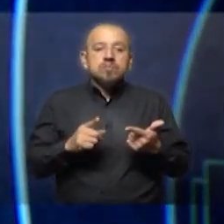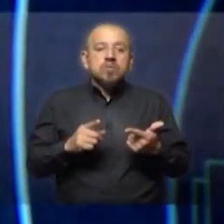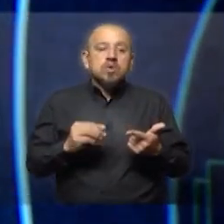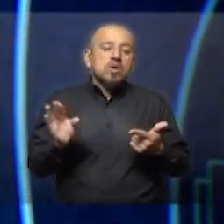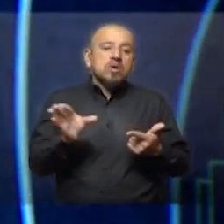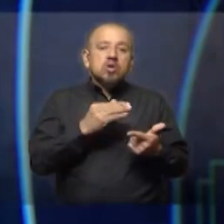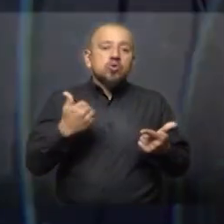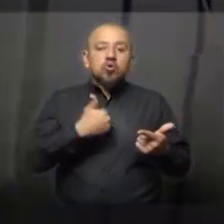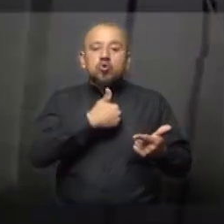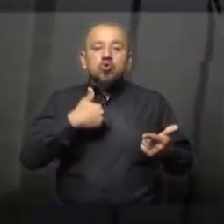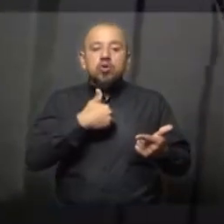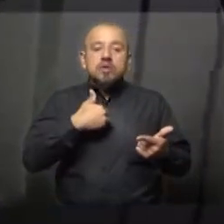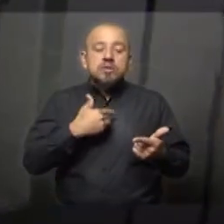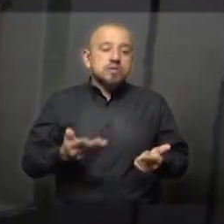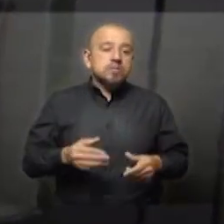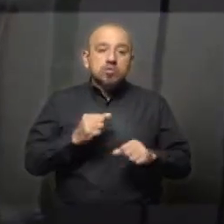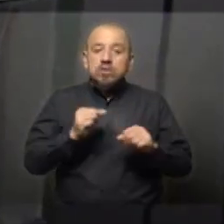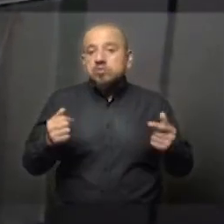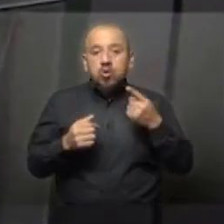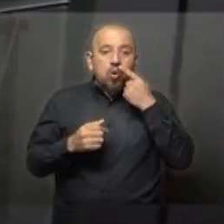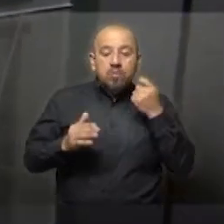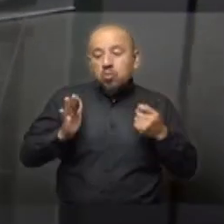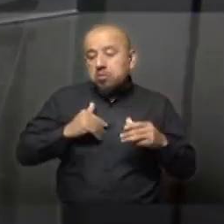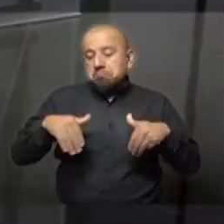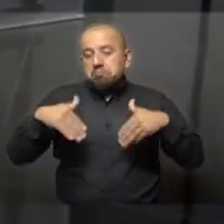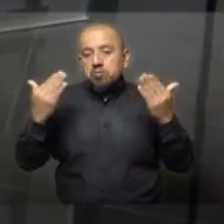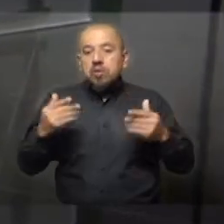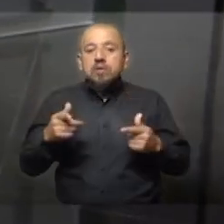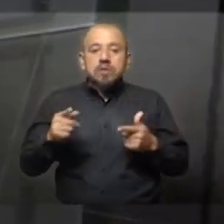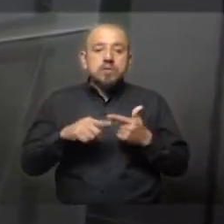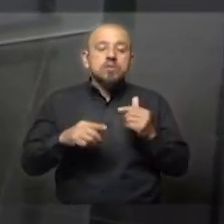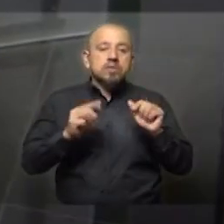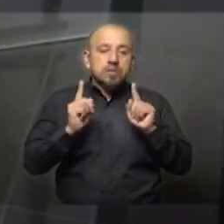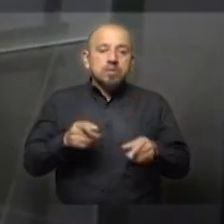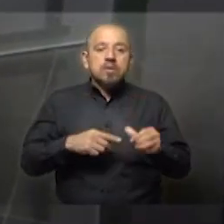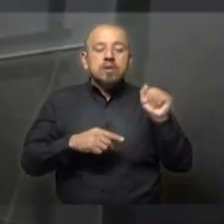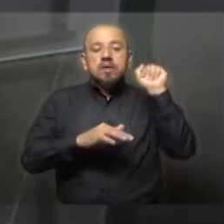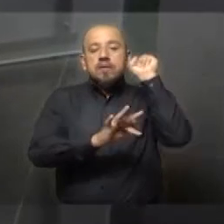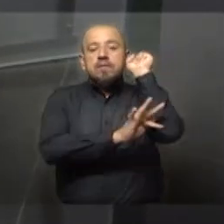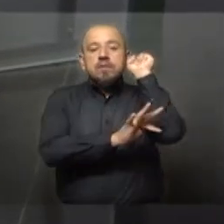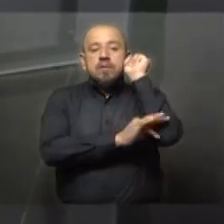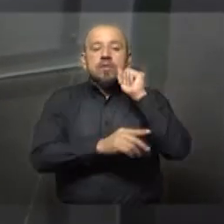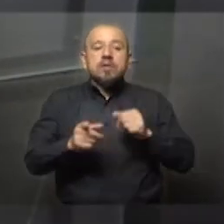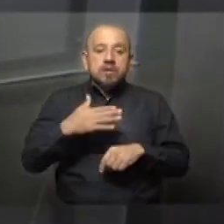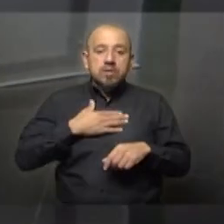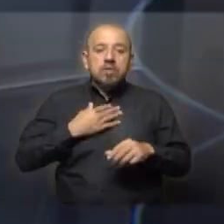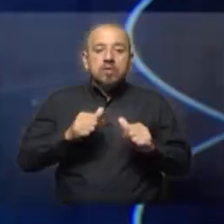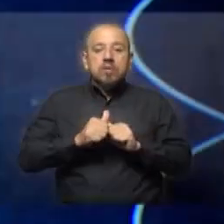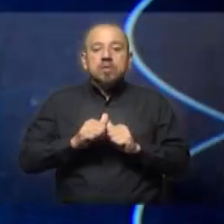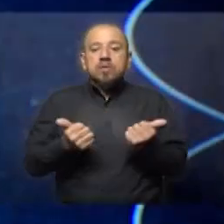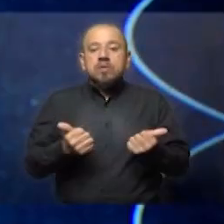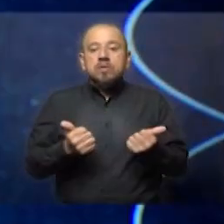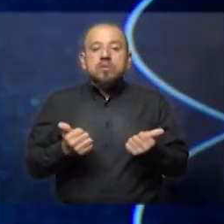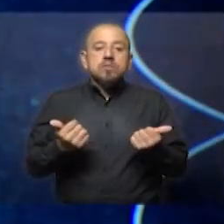los cargos y ocupaciones pudieran estar abiertos a hombres y mujeres por igual eso también el hacer feminista y estar a favor del divorcio cuando la unión matrimonial